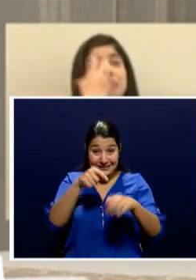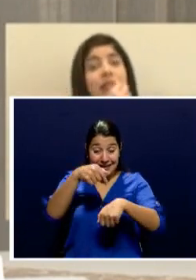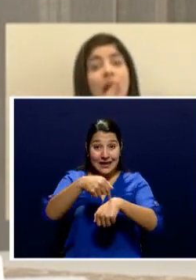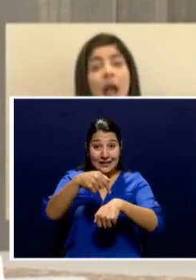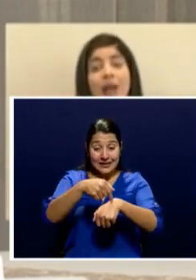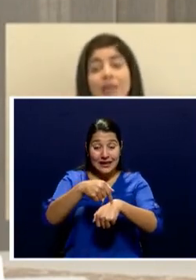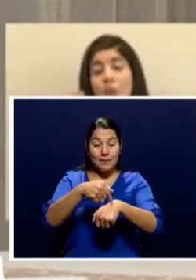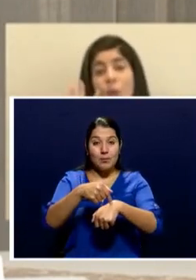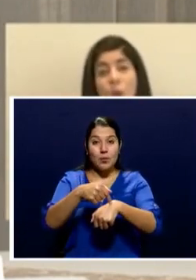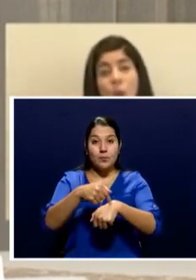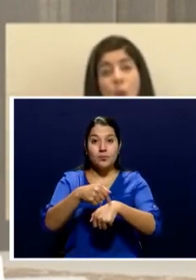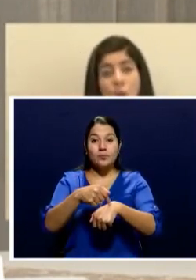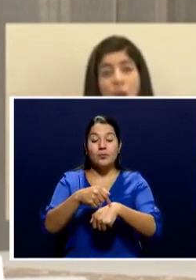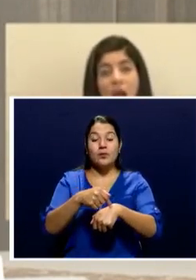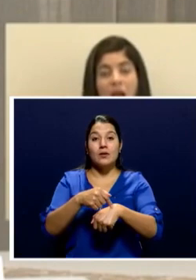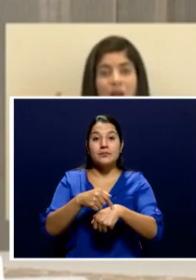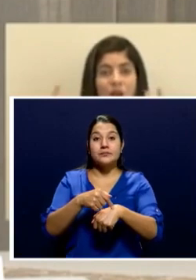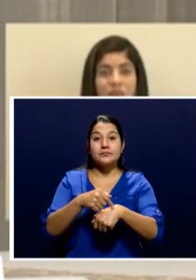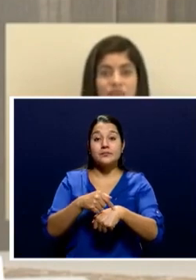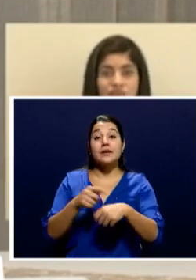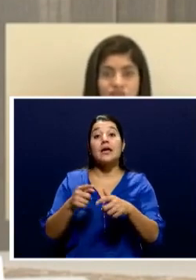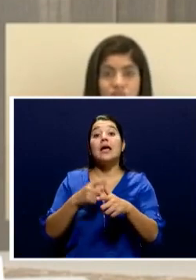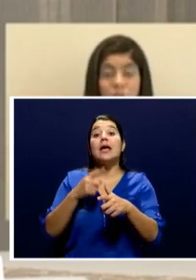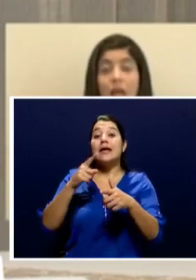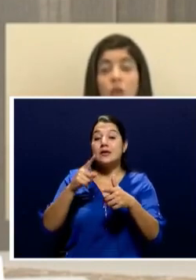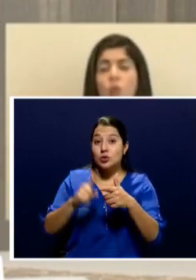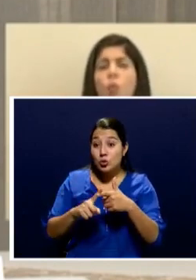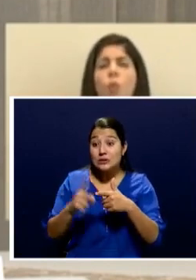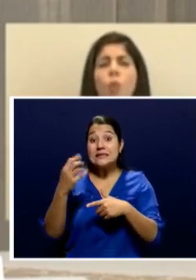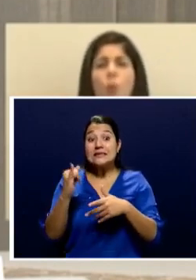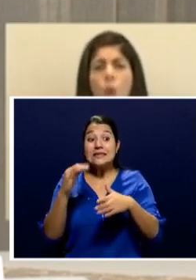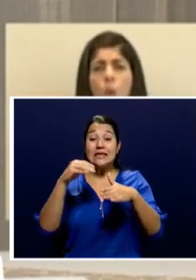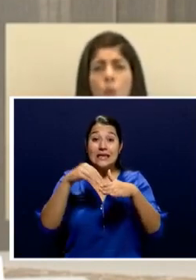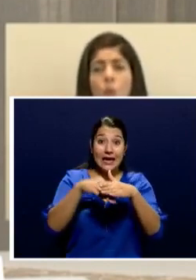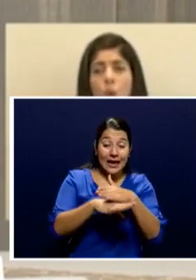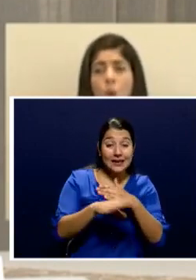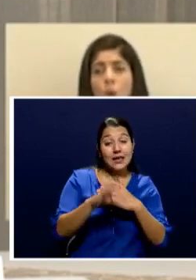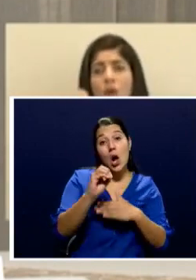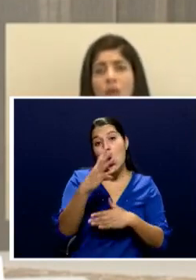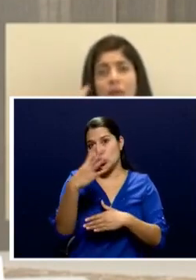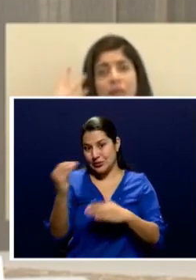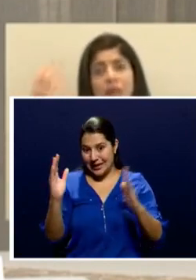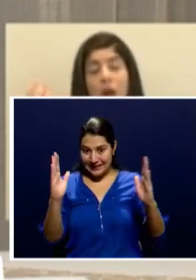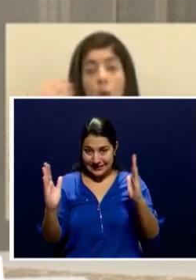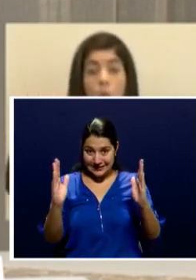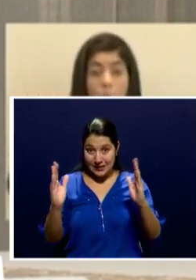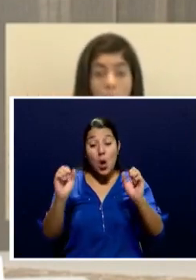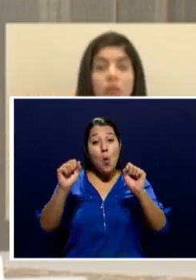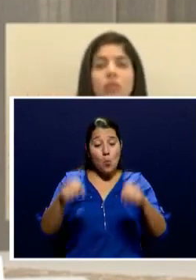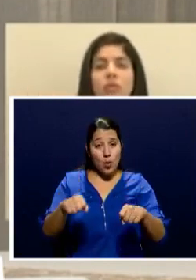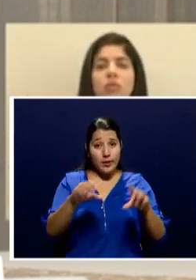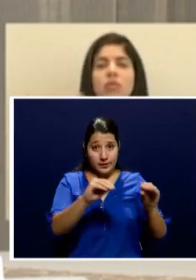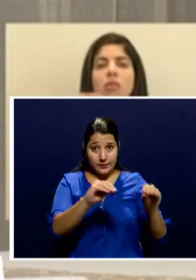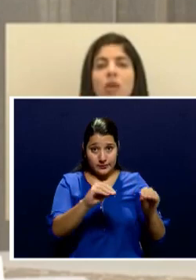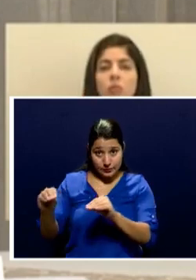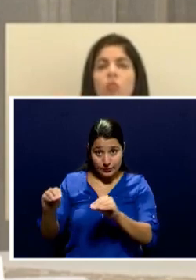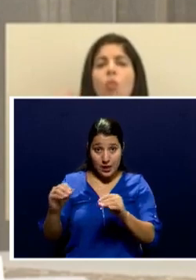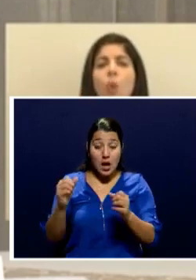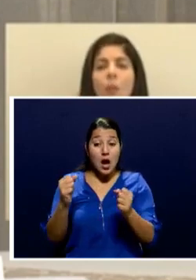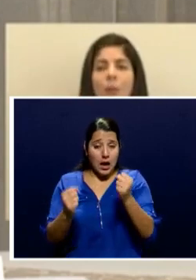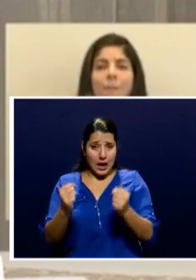horario laboral debidamente acreditado. Para el caso del ingreso o salida de la jornada laboral, la movilización podrá hacerse en